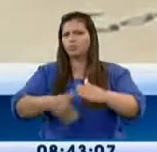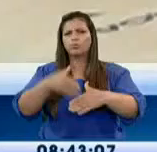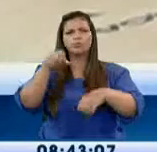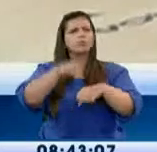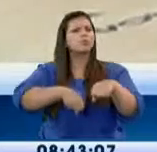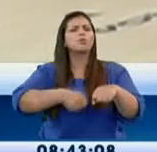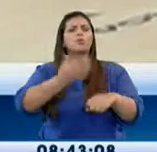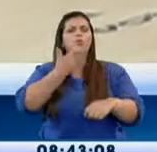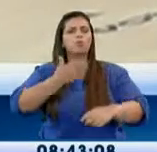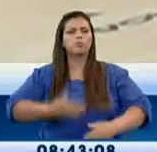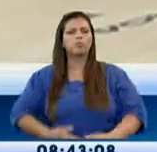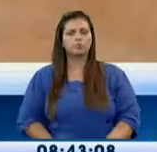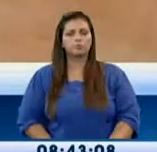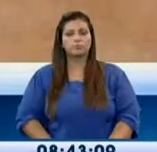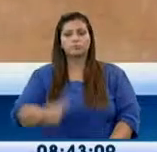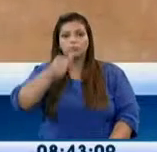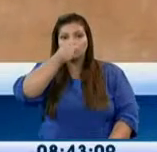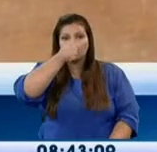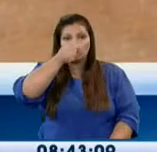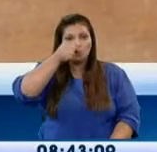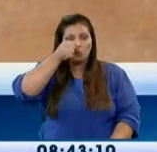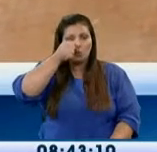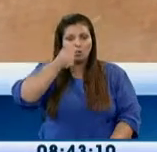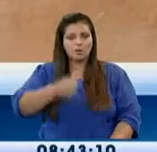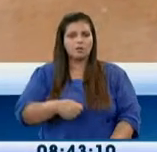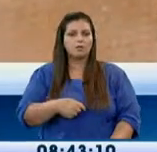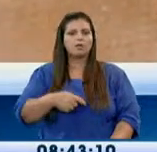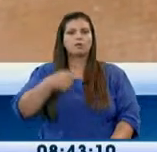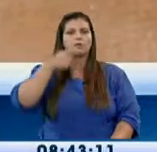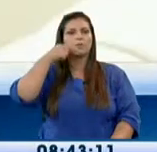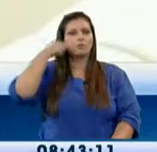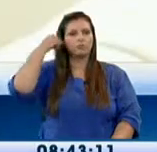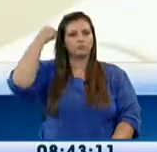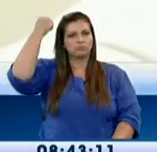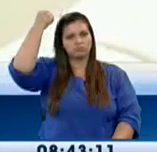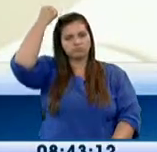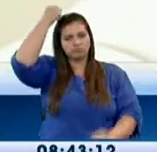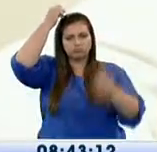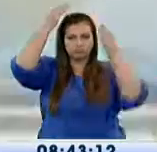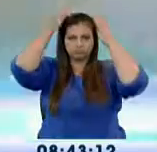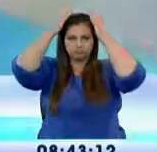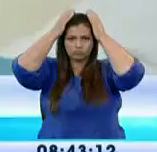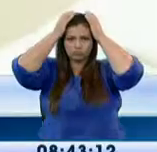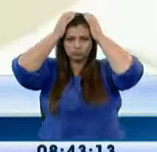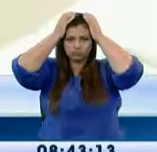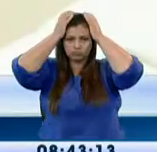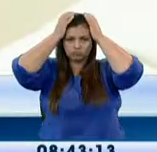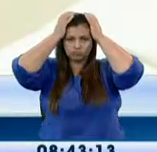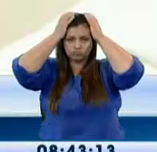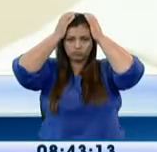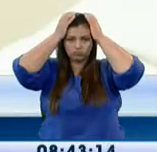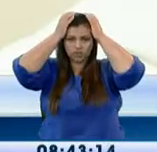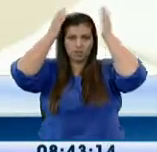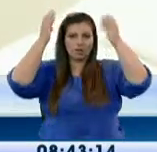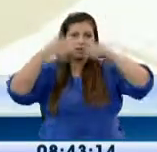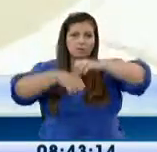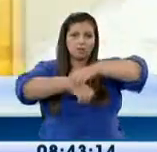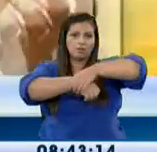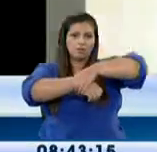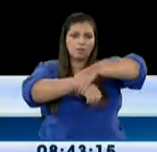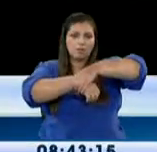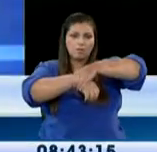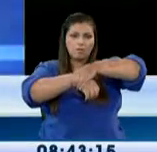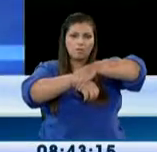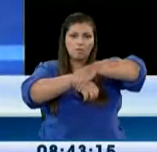una alteración en el circuito que va desde el lóbulo temporal hacia el lóbulo